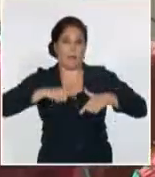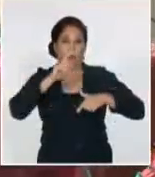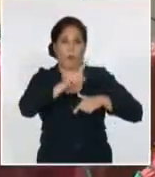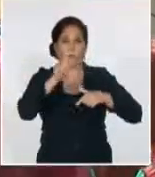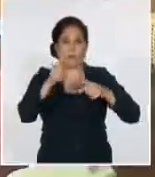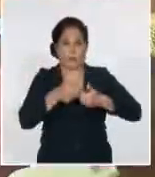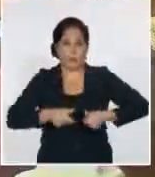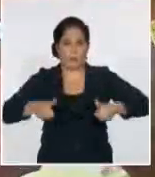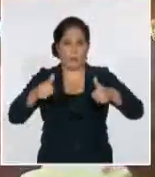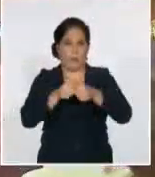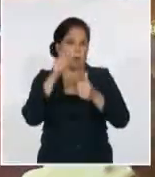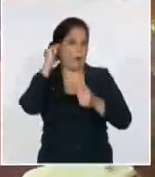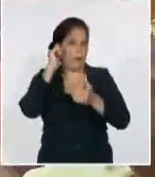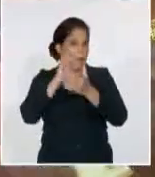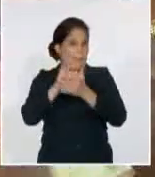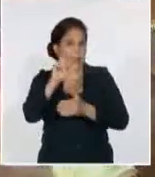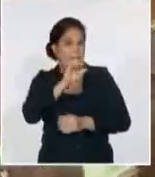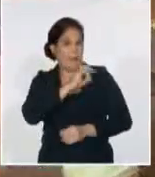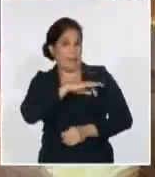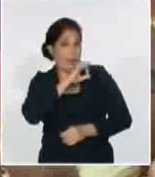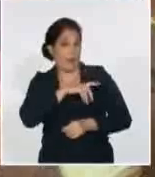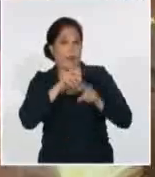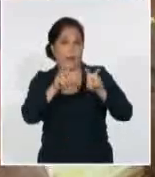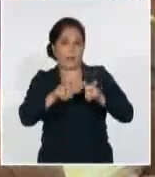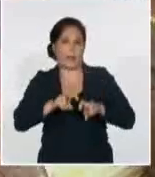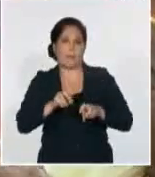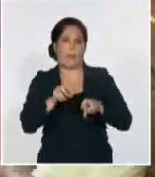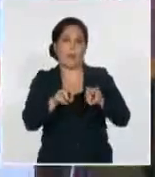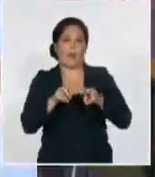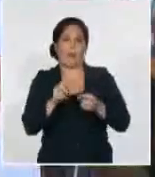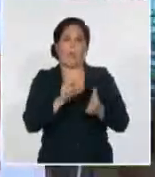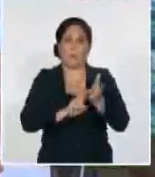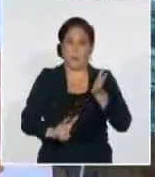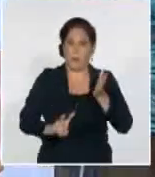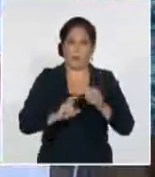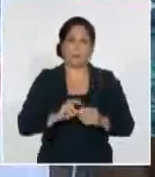organización y las delegadas a la asamblea provincial. Yaremi Madero, Canal Cubano.